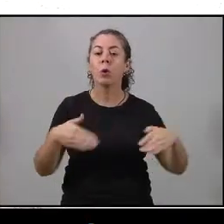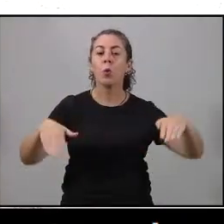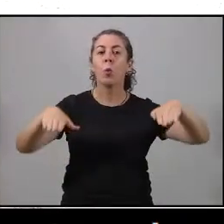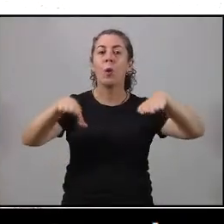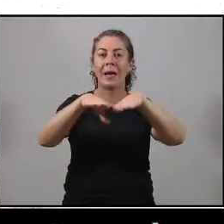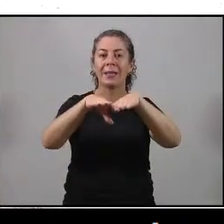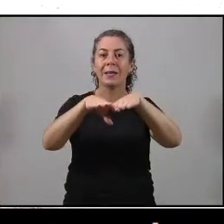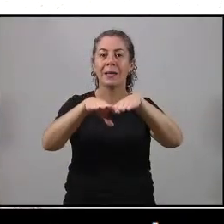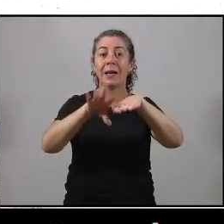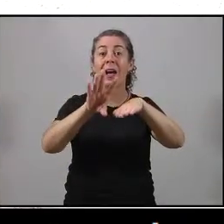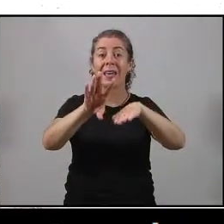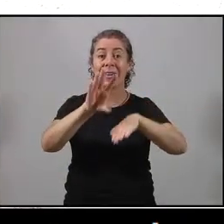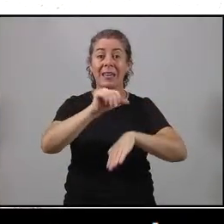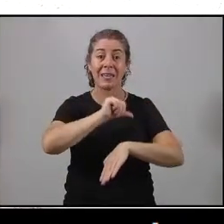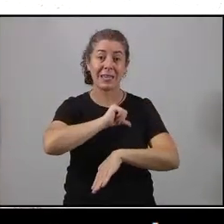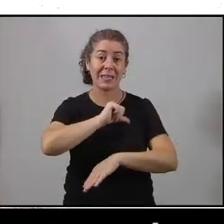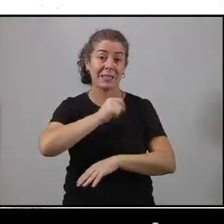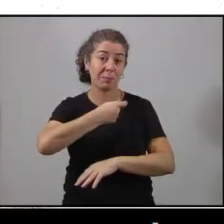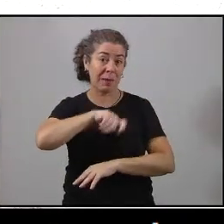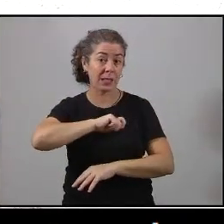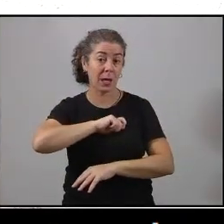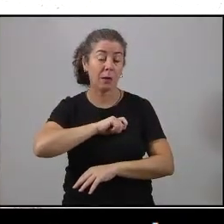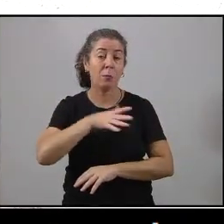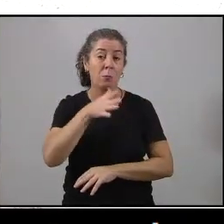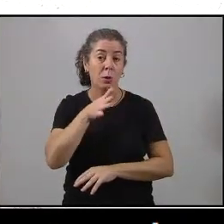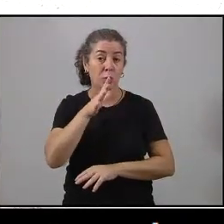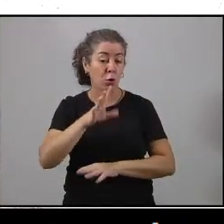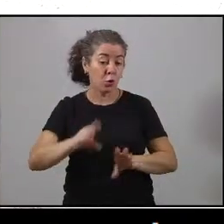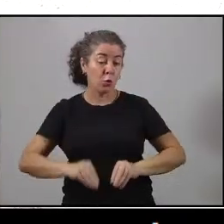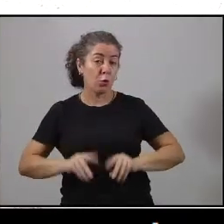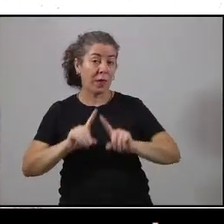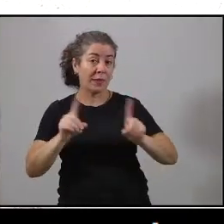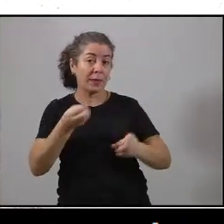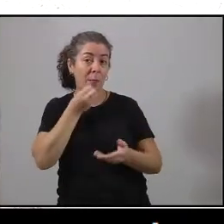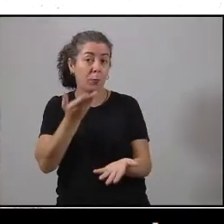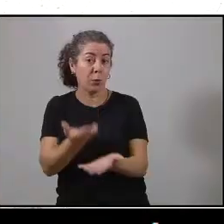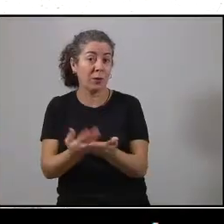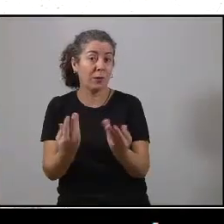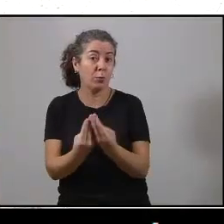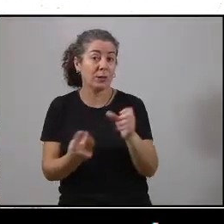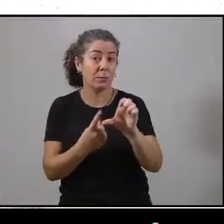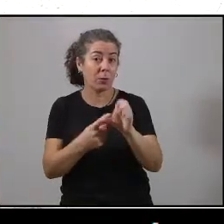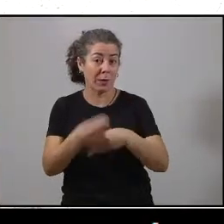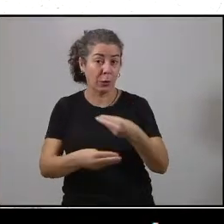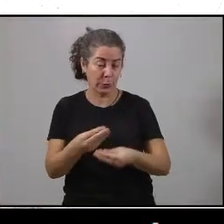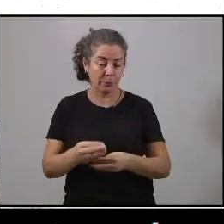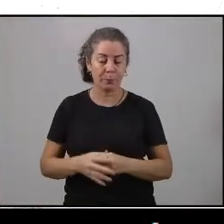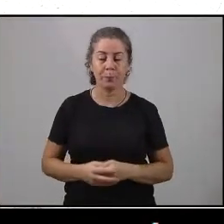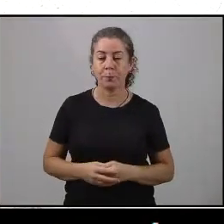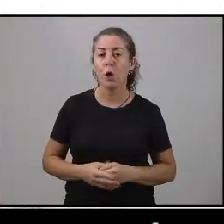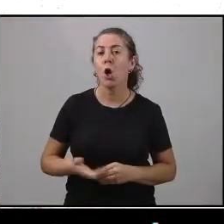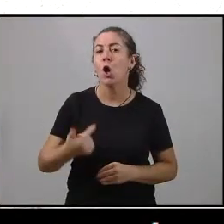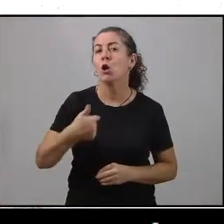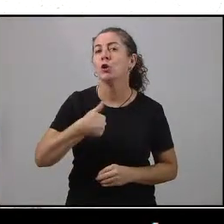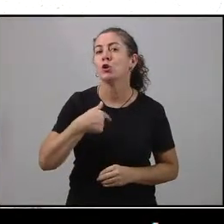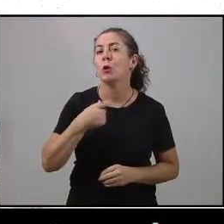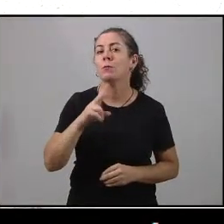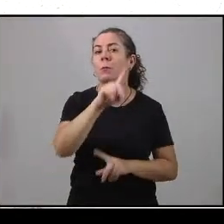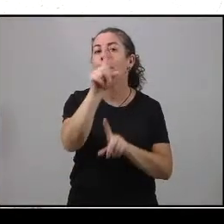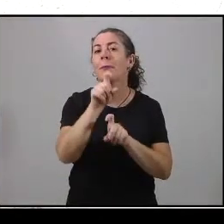regiones, con lo cual de ahí que no acepten esa propuesta de la Junta, Y yo le quería preguntar al